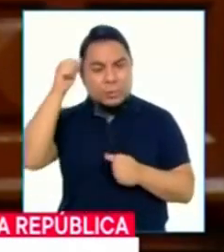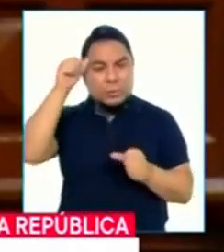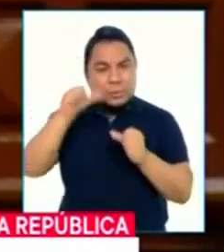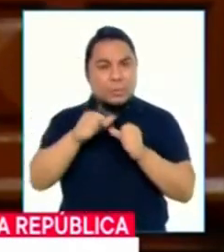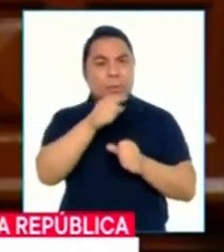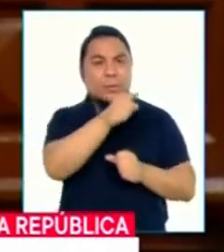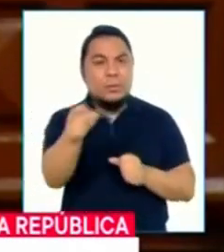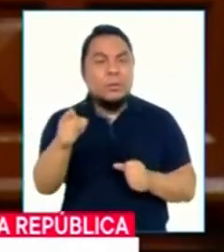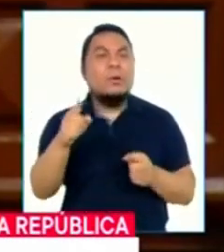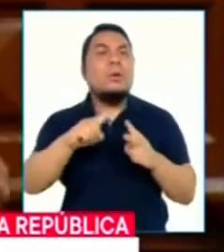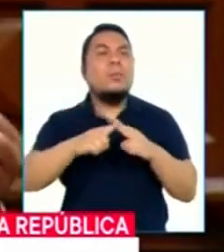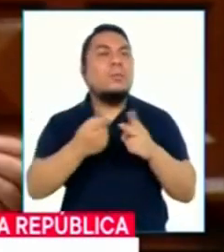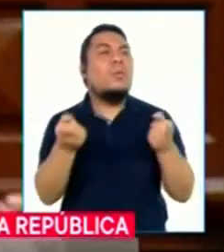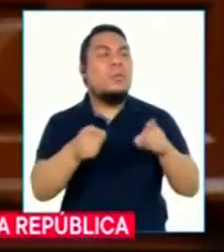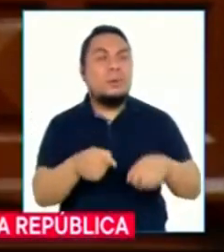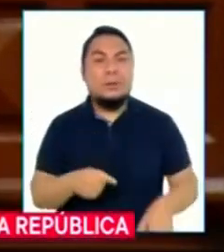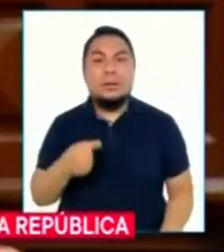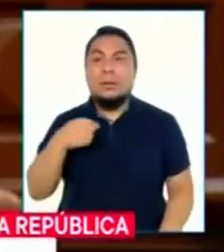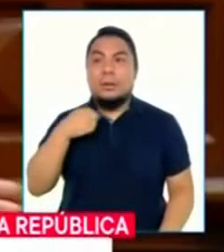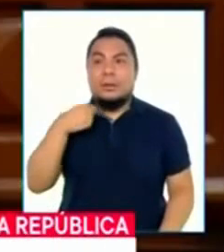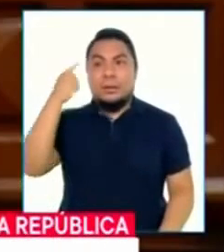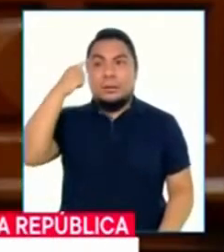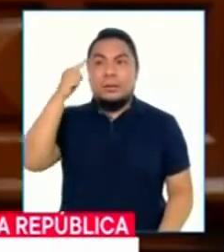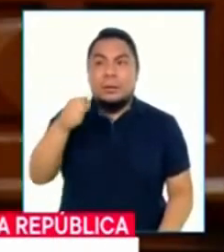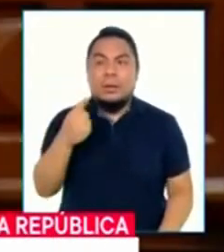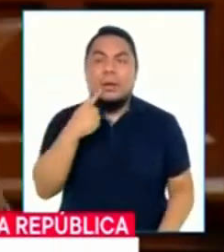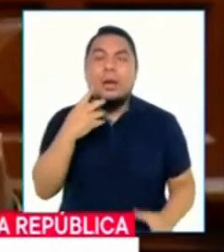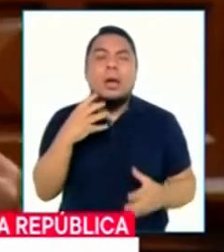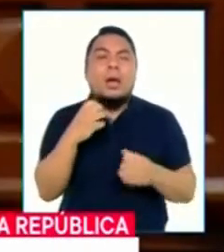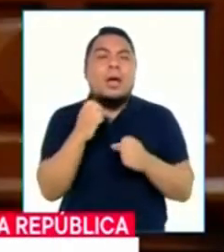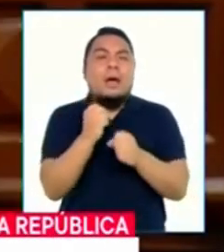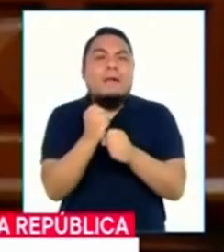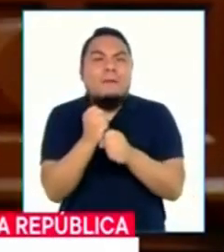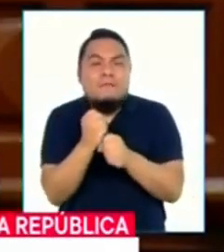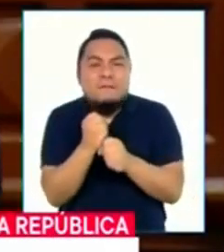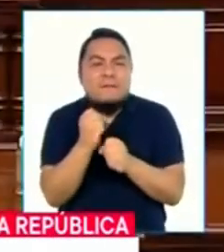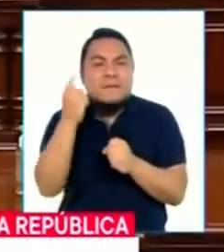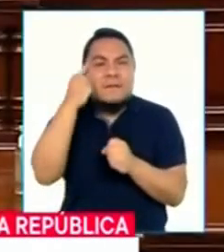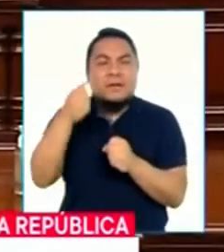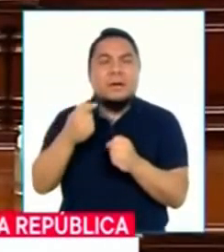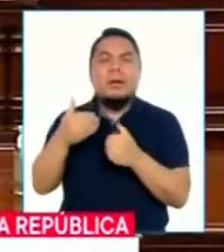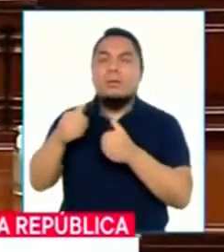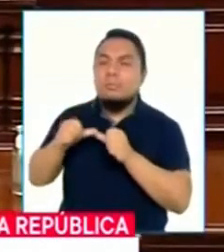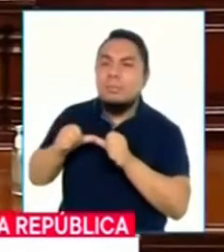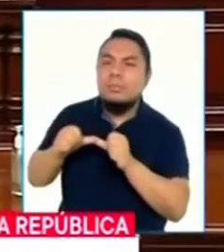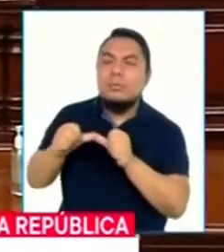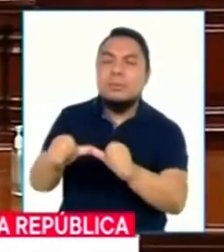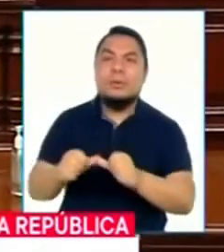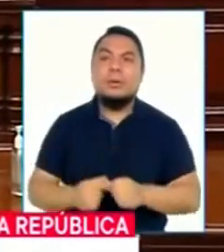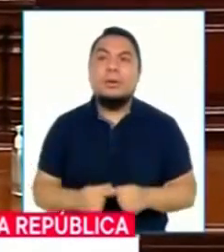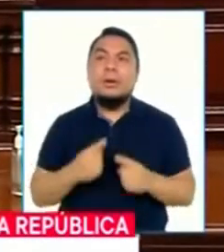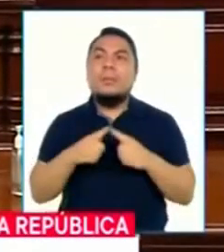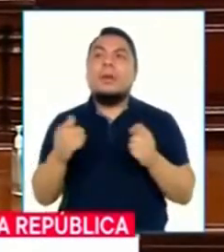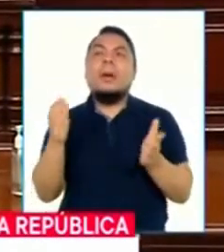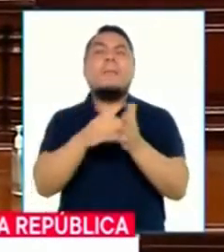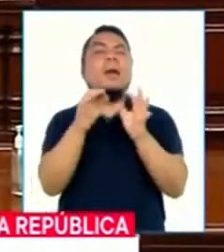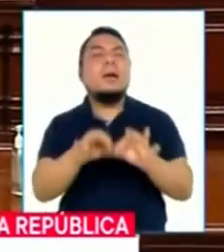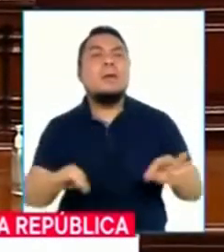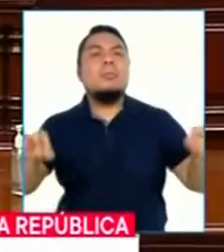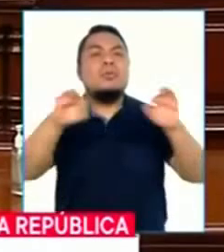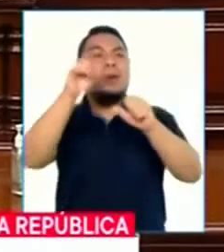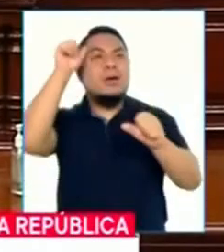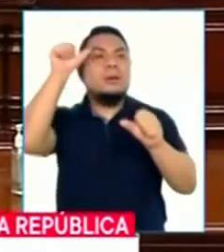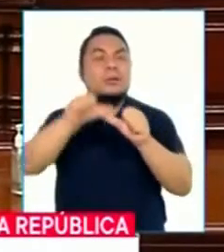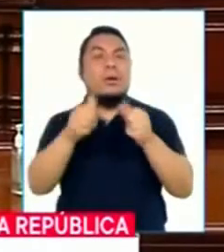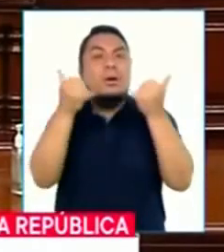¿Recuerdan ustedes cómo empieza? Considerando el frío imparcialmente. Pero lo que es importante